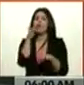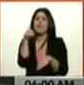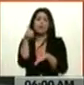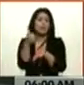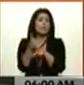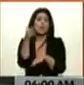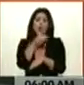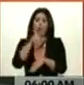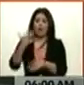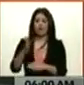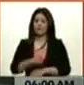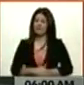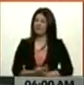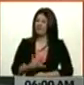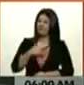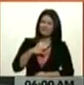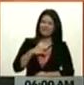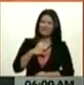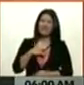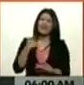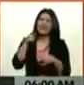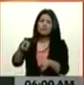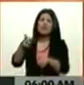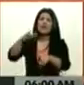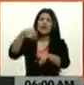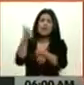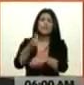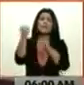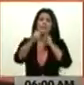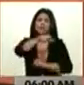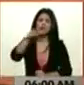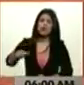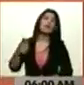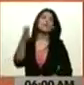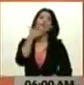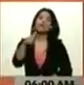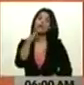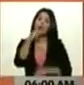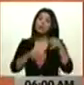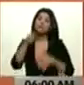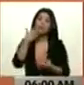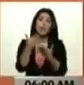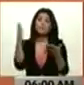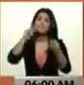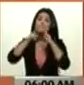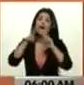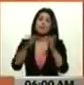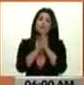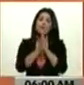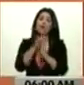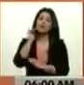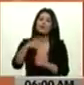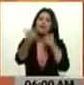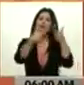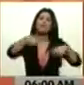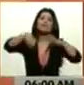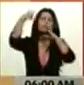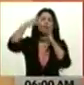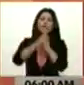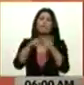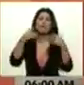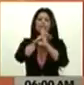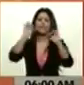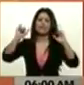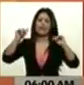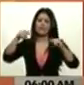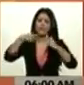Asesino, señores y señores. Y la ley de amnistía es impunidad. Sin justicia no habrá paz. Yo les pido, si conseguimos uno de esos videos, por favor, lo pongamos para despedir el